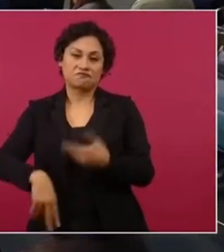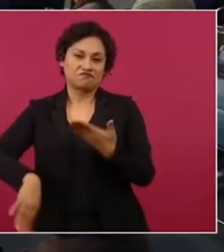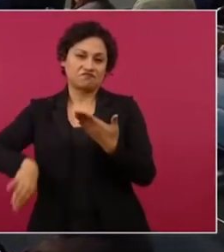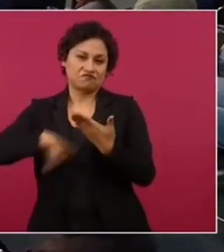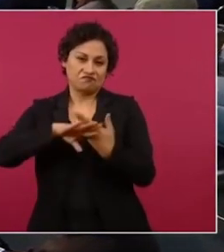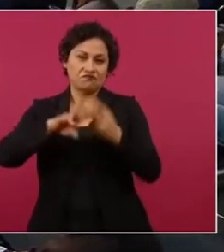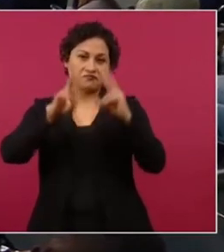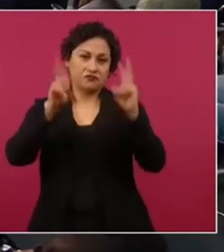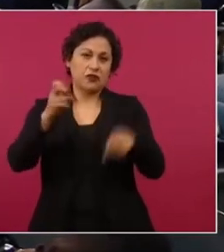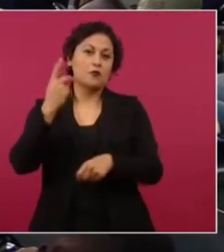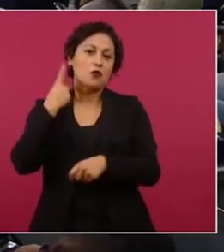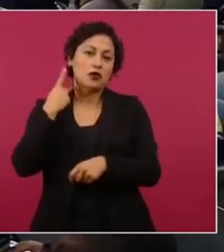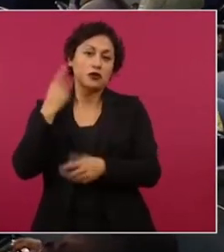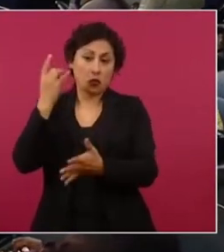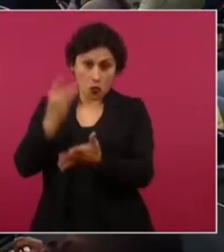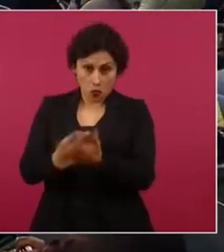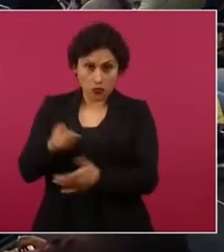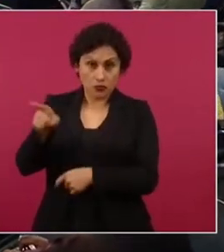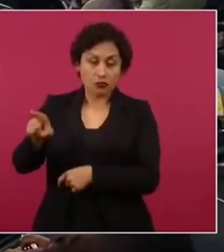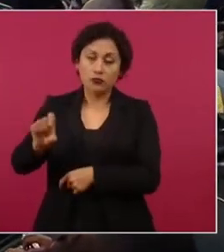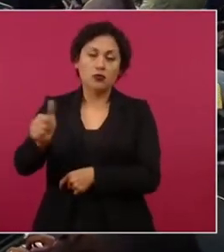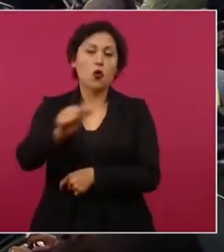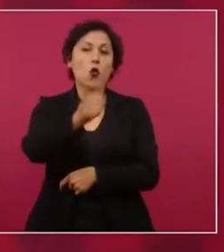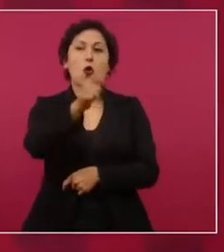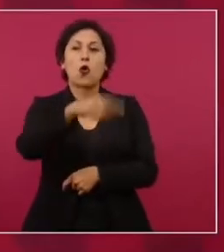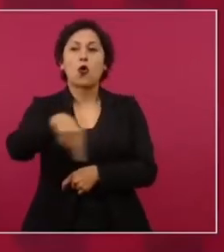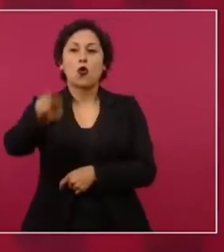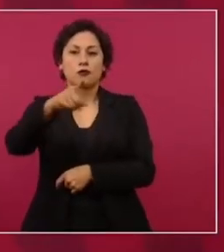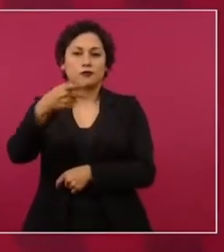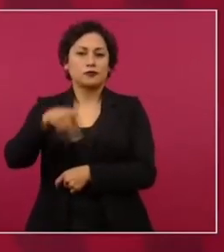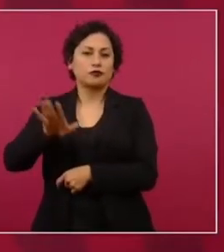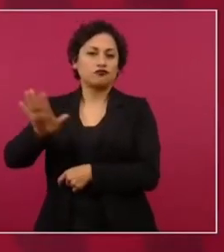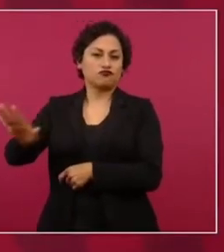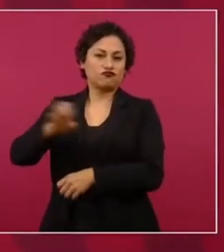otros medios, pero Azteca en particular.